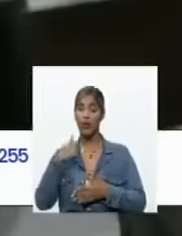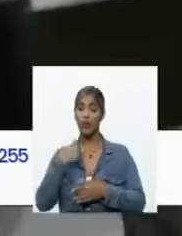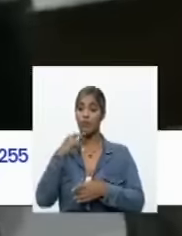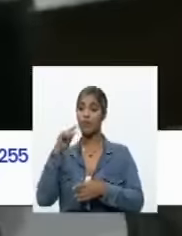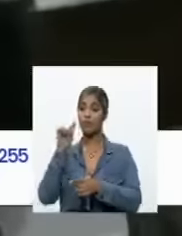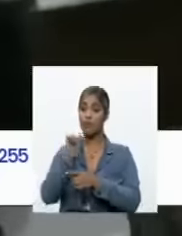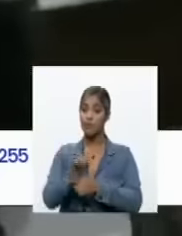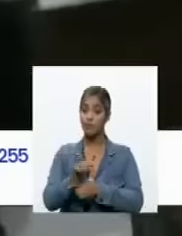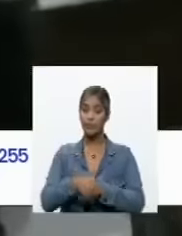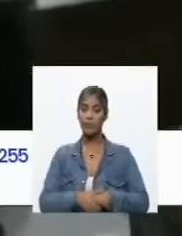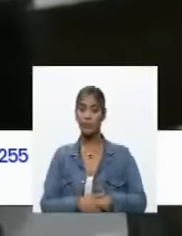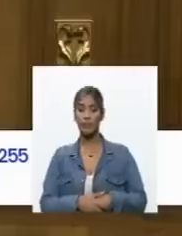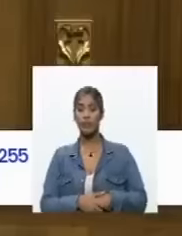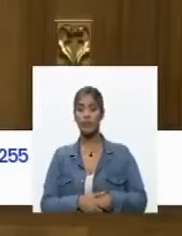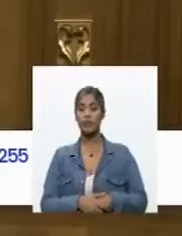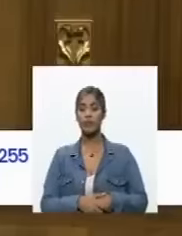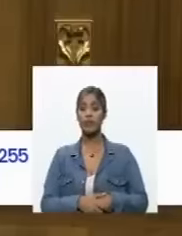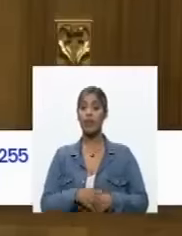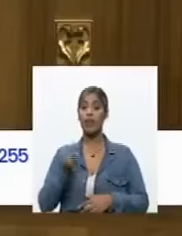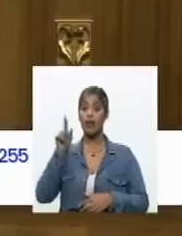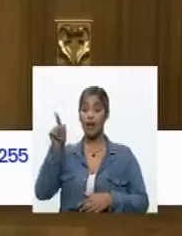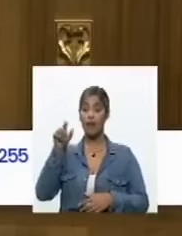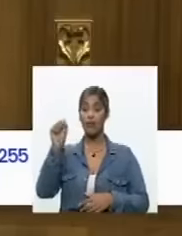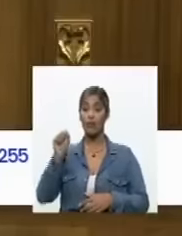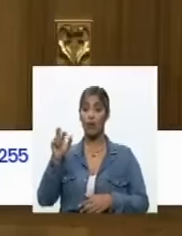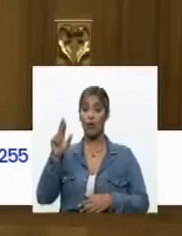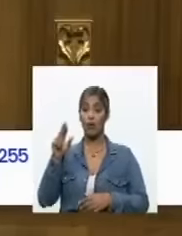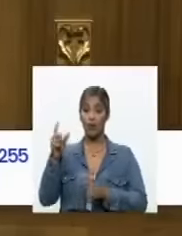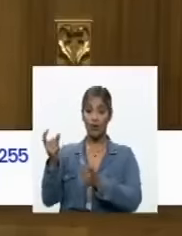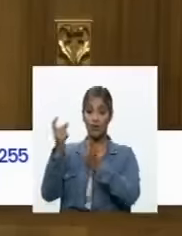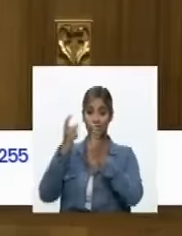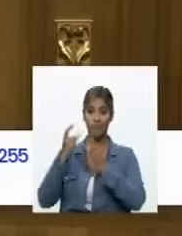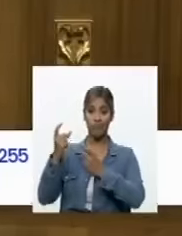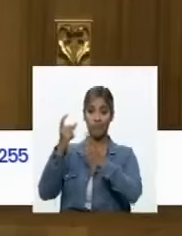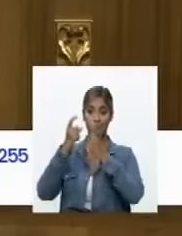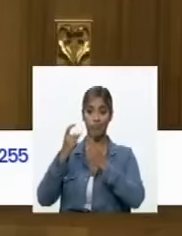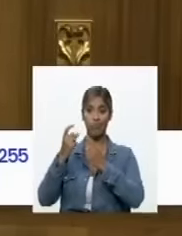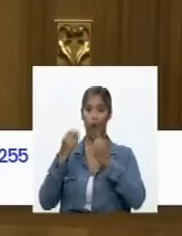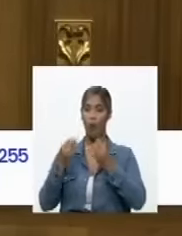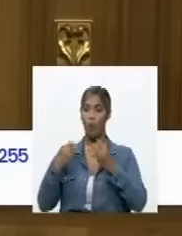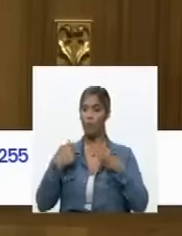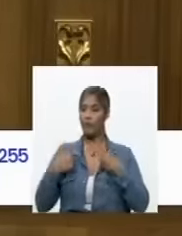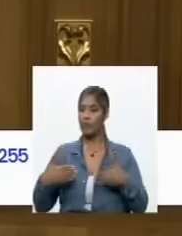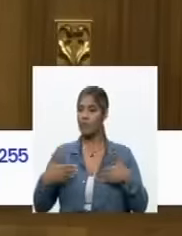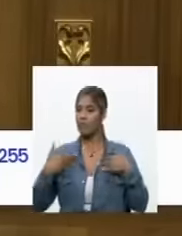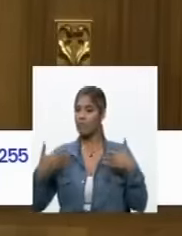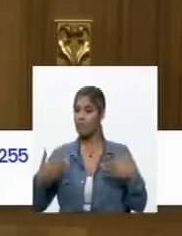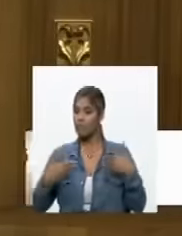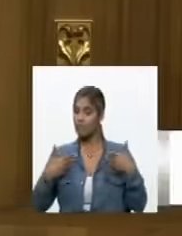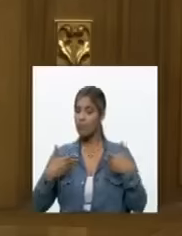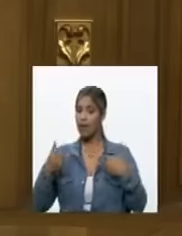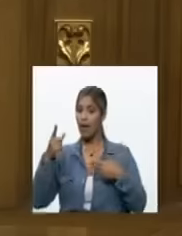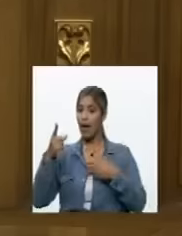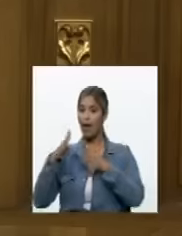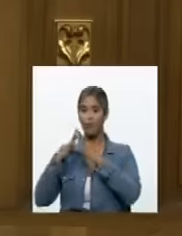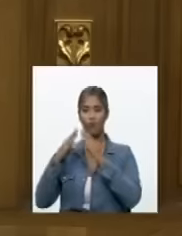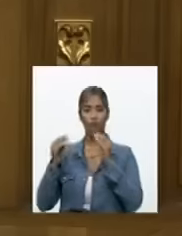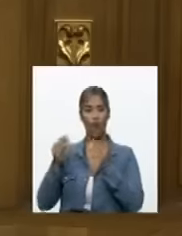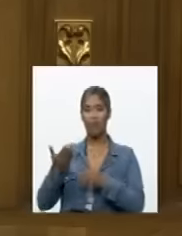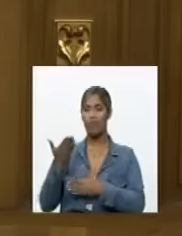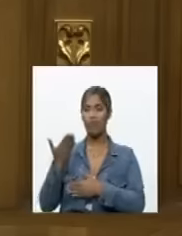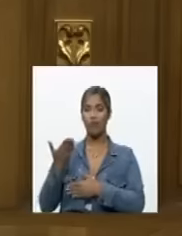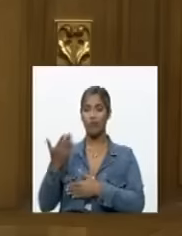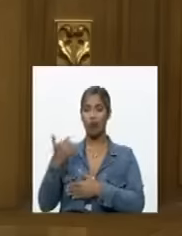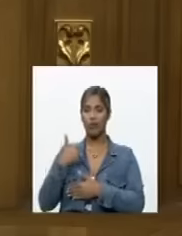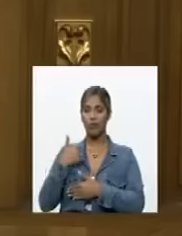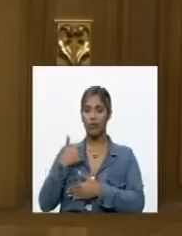a Santander: él es un maestro que enseña divirtiendo. Él es todo para mí,